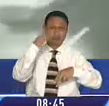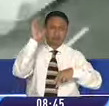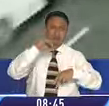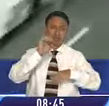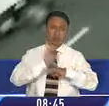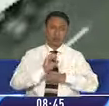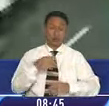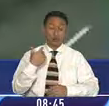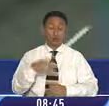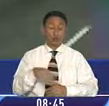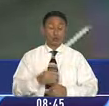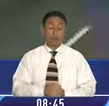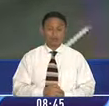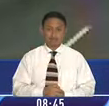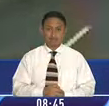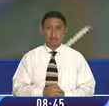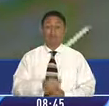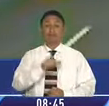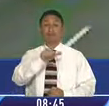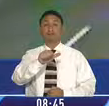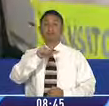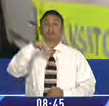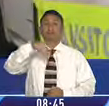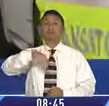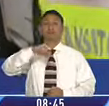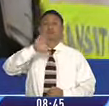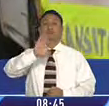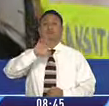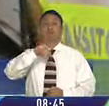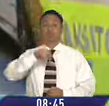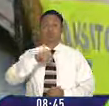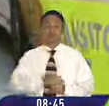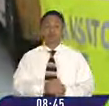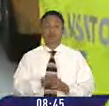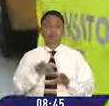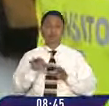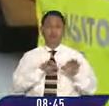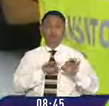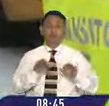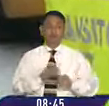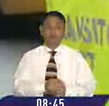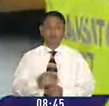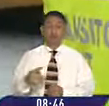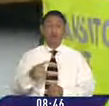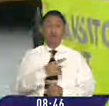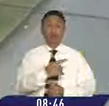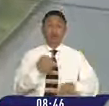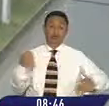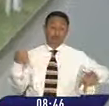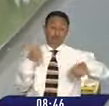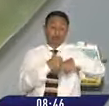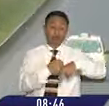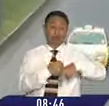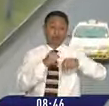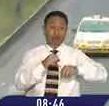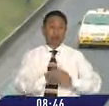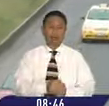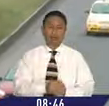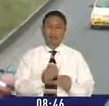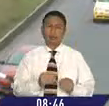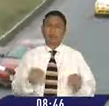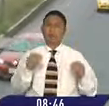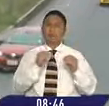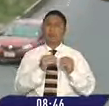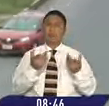alta en Ecuador desde la agencia Metropolitana de tránsito que estos siniestros ocurren con mayor